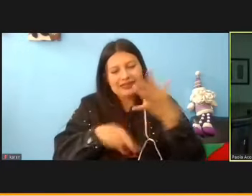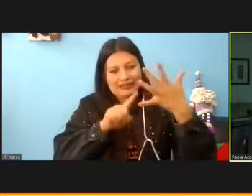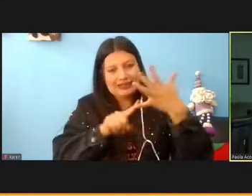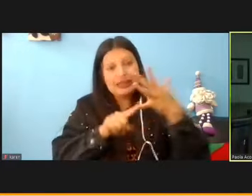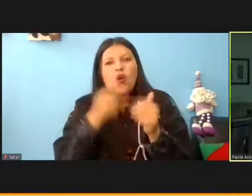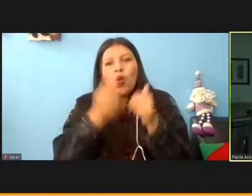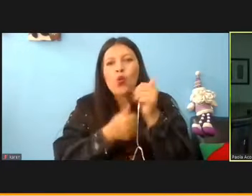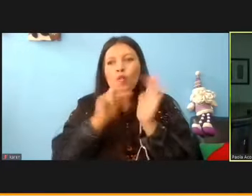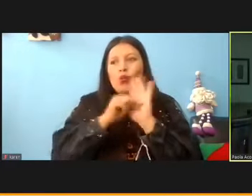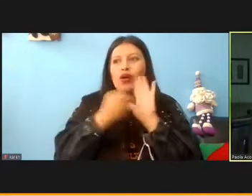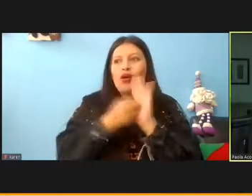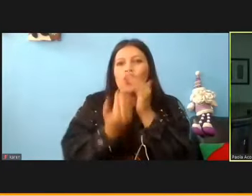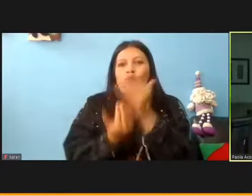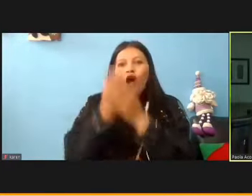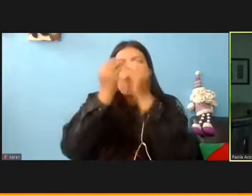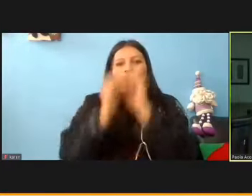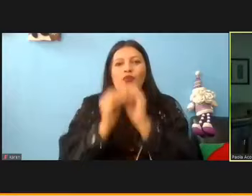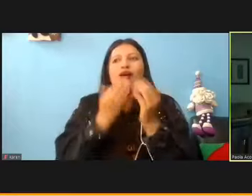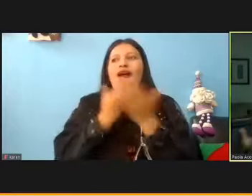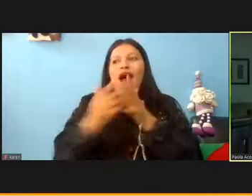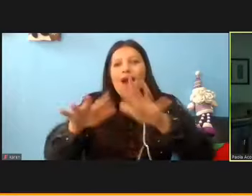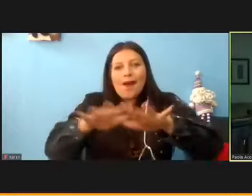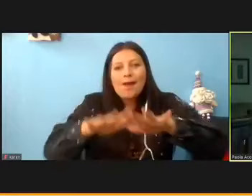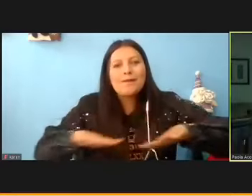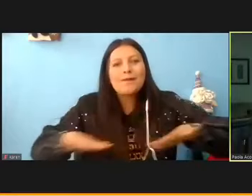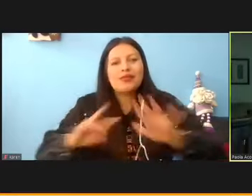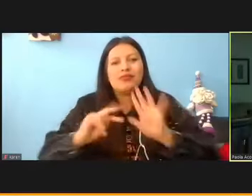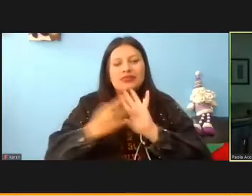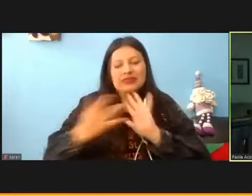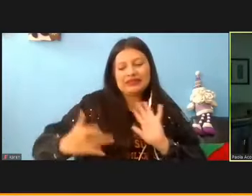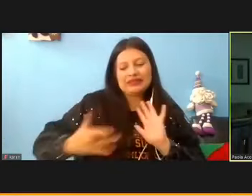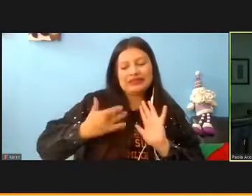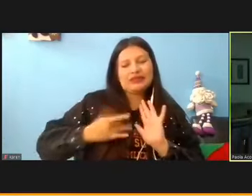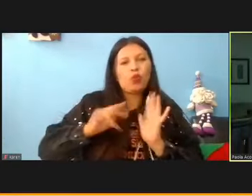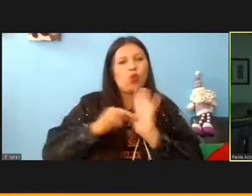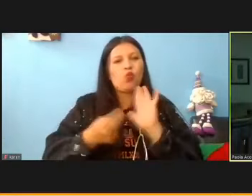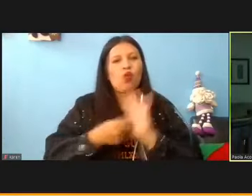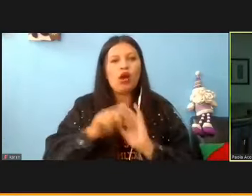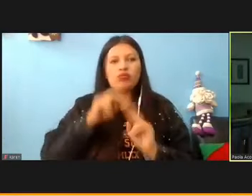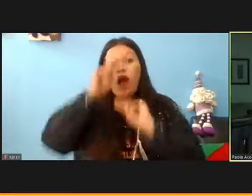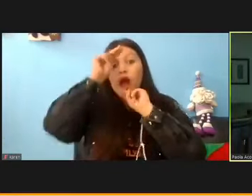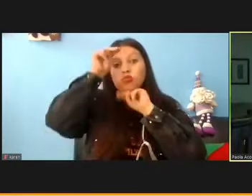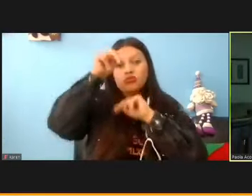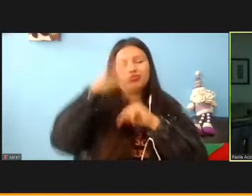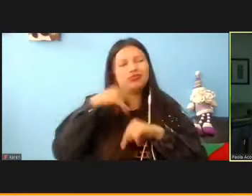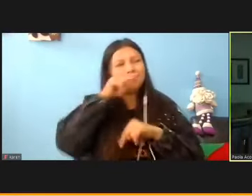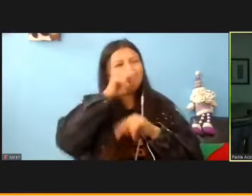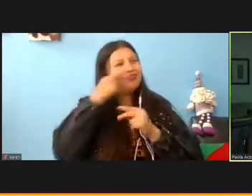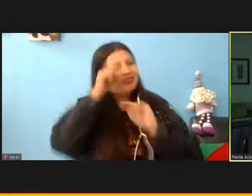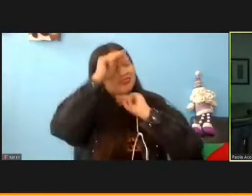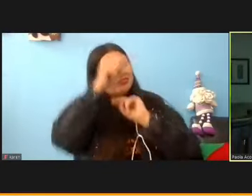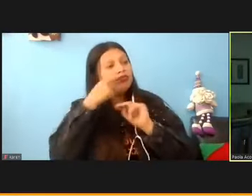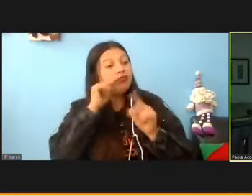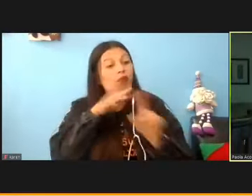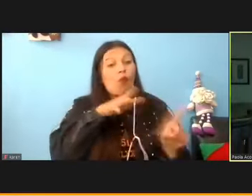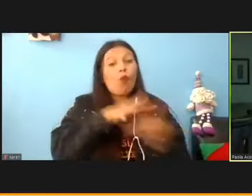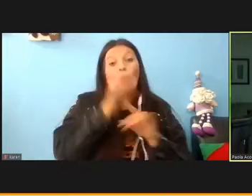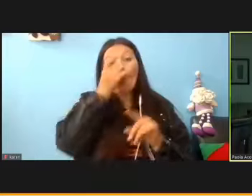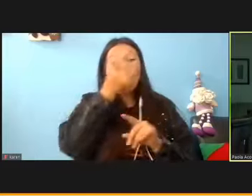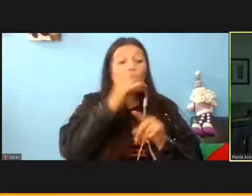como una alternativa frente a un campo que se percibe como autoritario, como homogenizante,